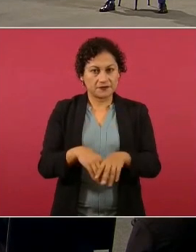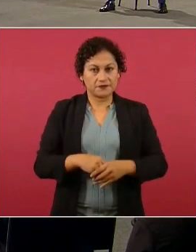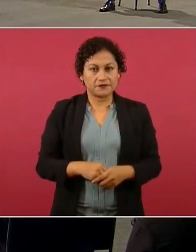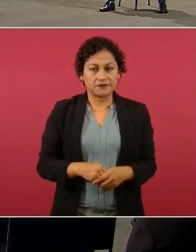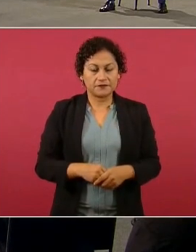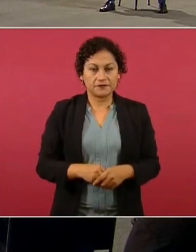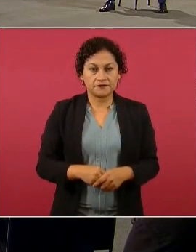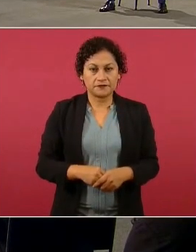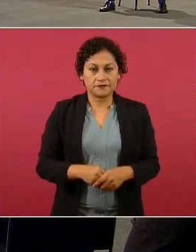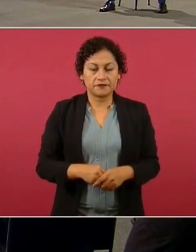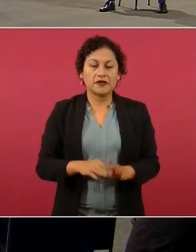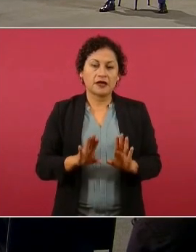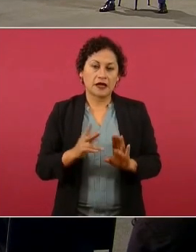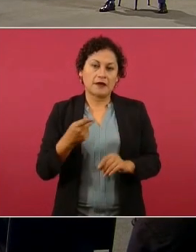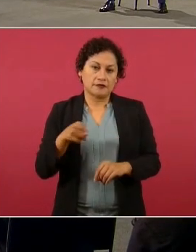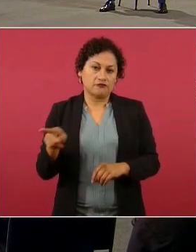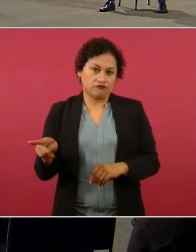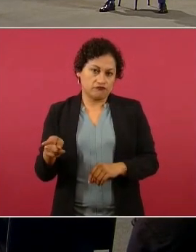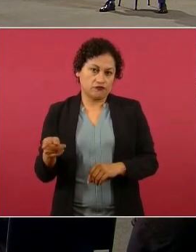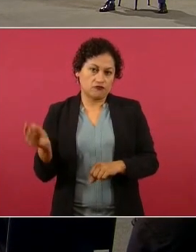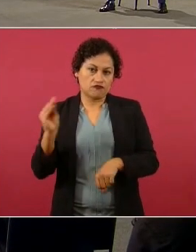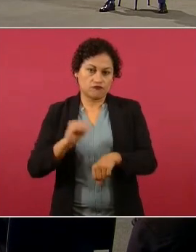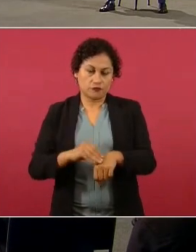Pues esa es la actualizada